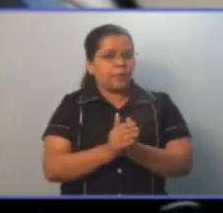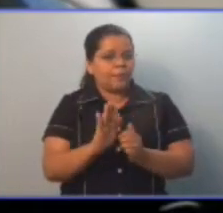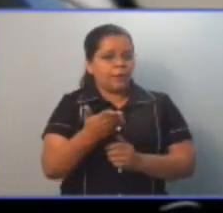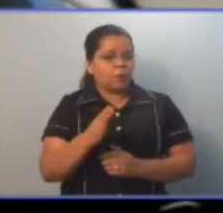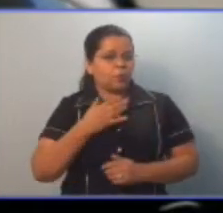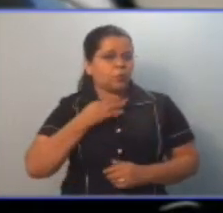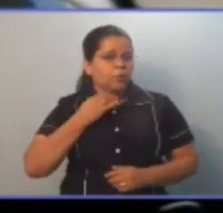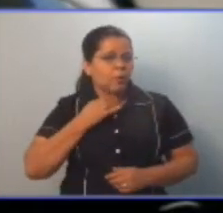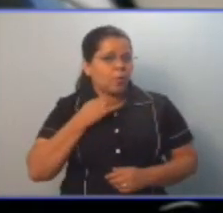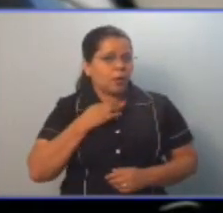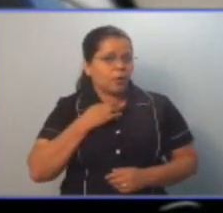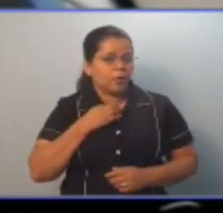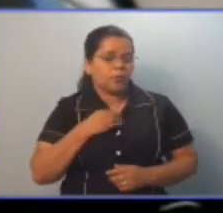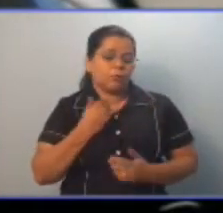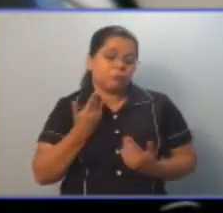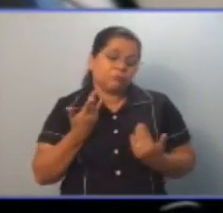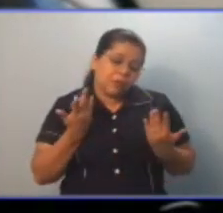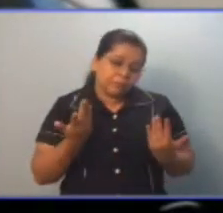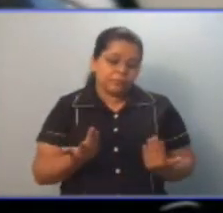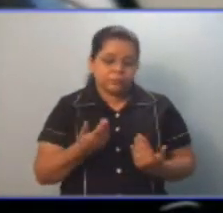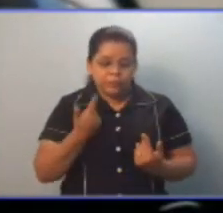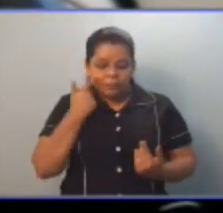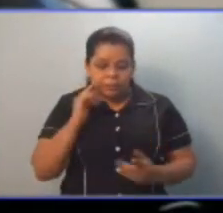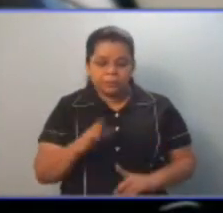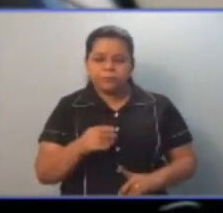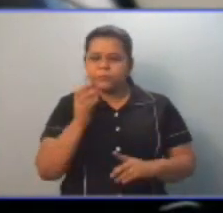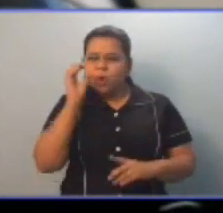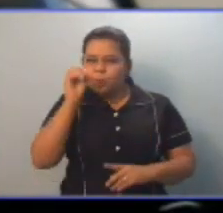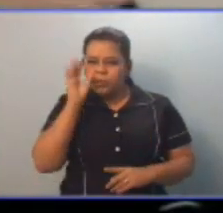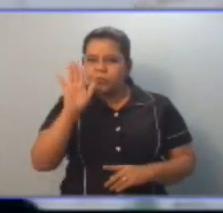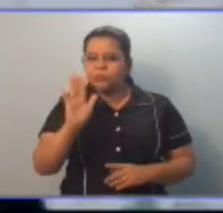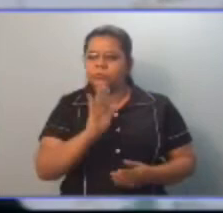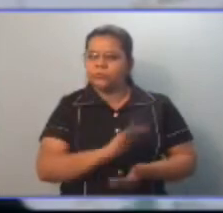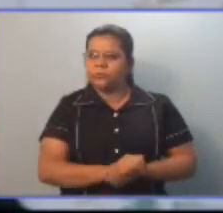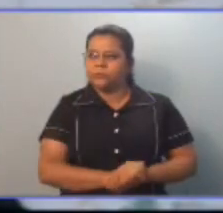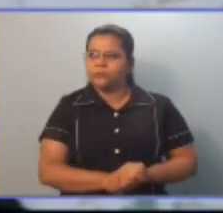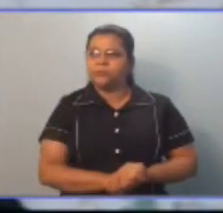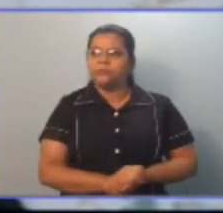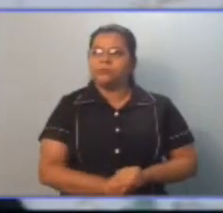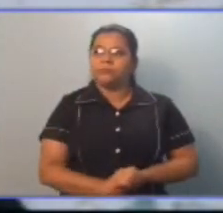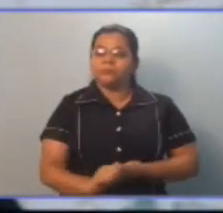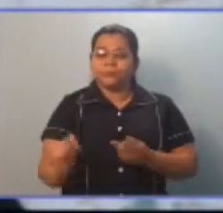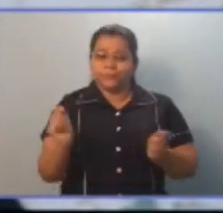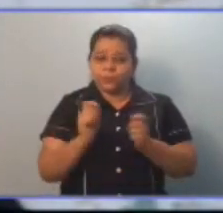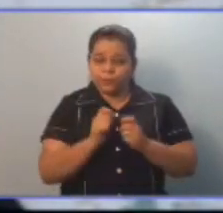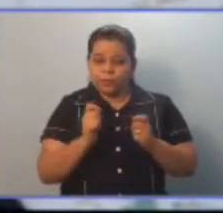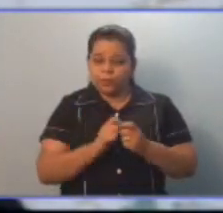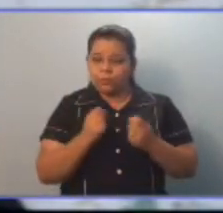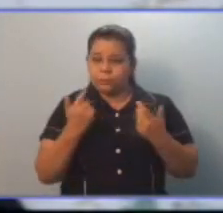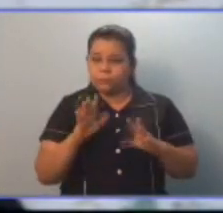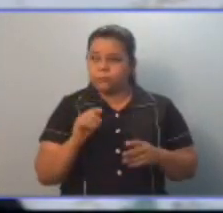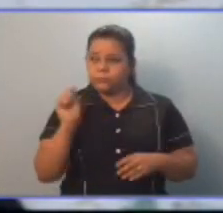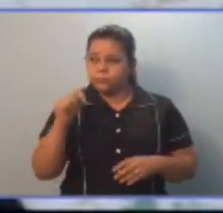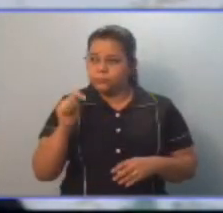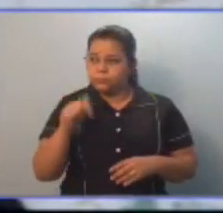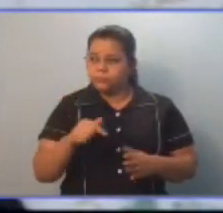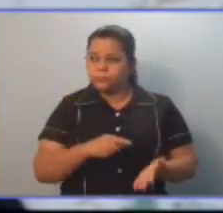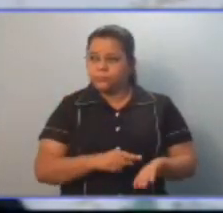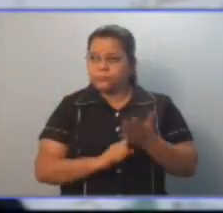su función si se elige como magistrado en cuanto a ese tema? Bueno, precisamente está acá